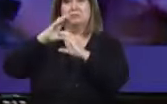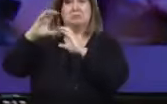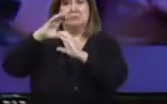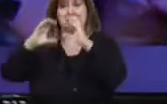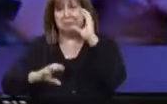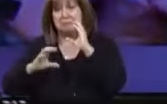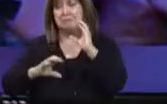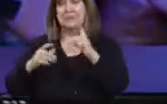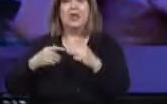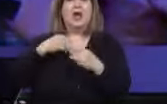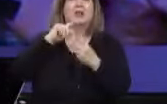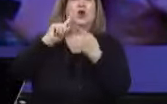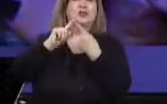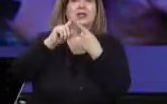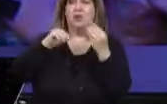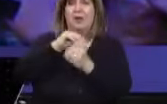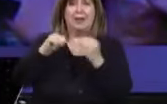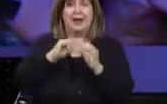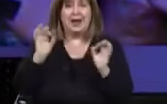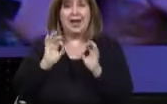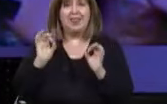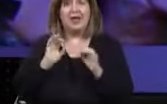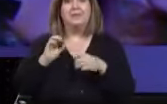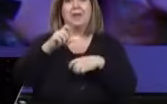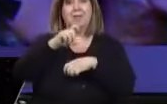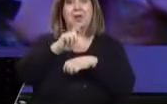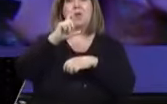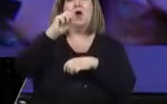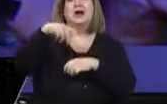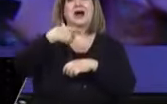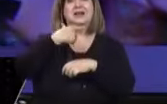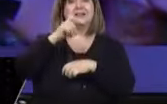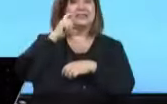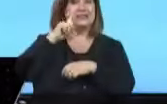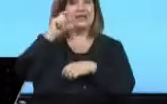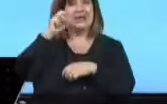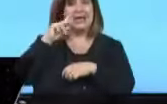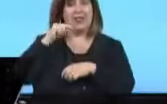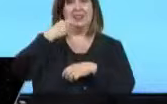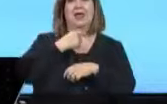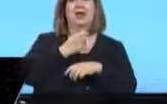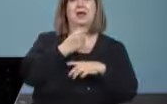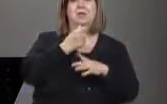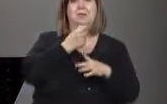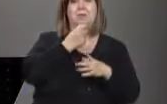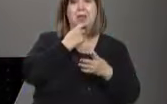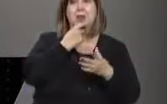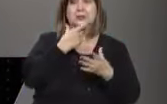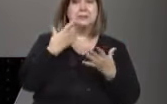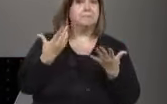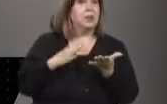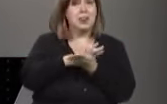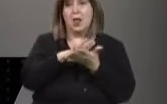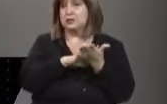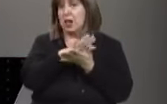mantener ningún tipo de contacto con su familia, y la Cancillería, que ha sido contactada por la familia, tampoco está